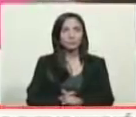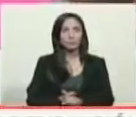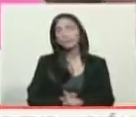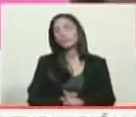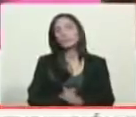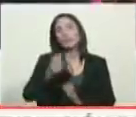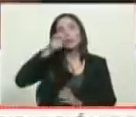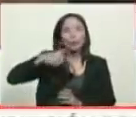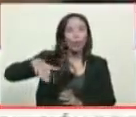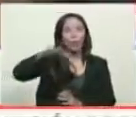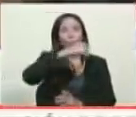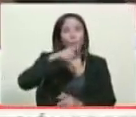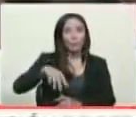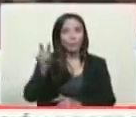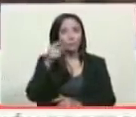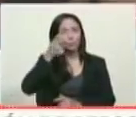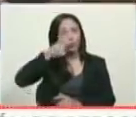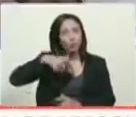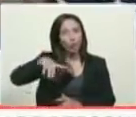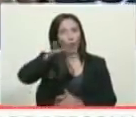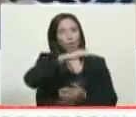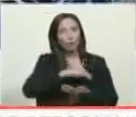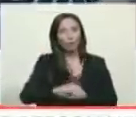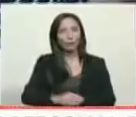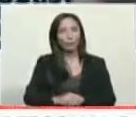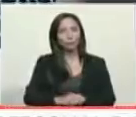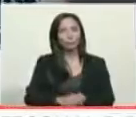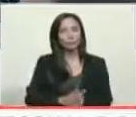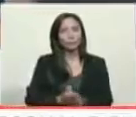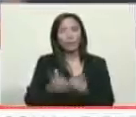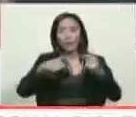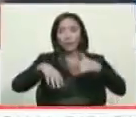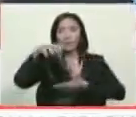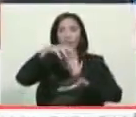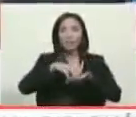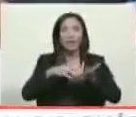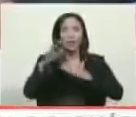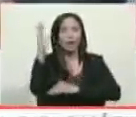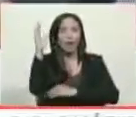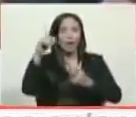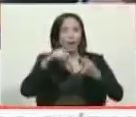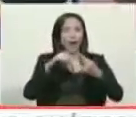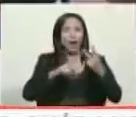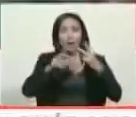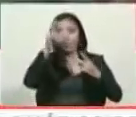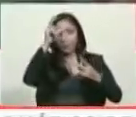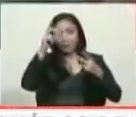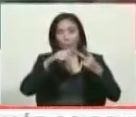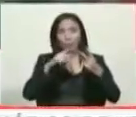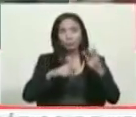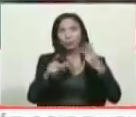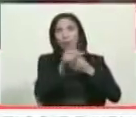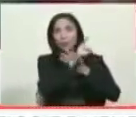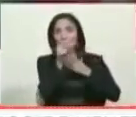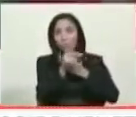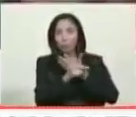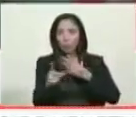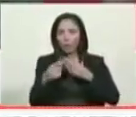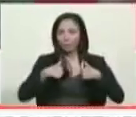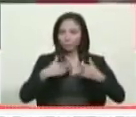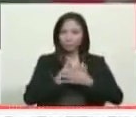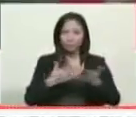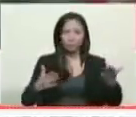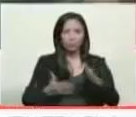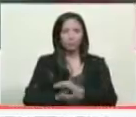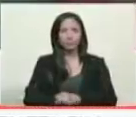Pueblo de Venezuela, pueblo de Lara, Falcón y Zulia, nosotros no